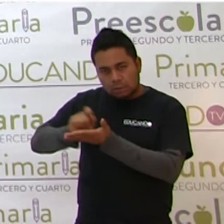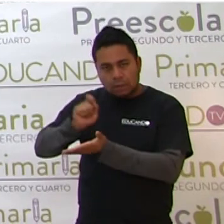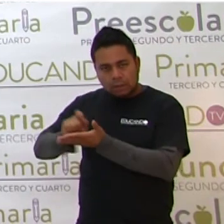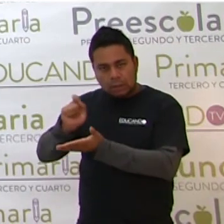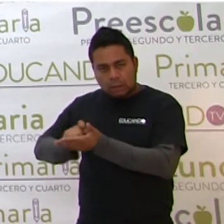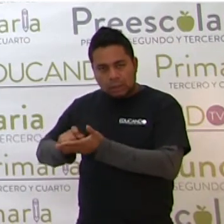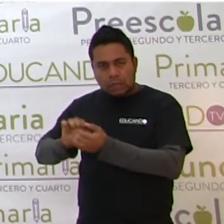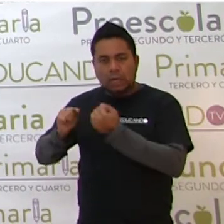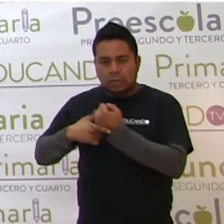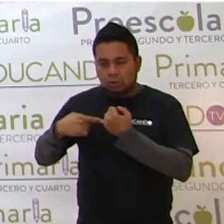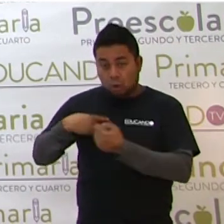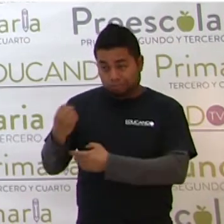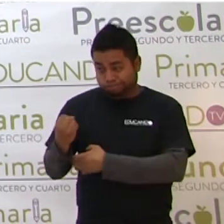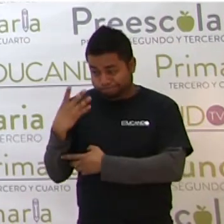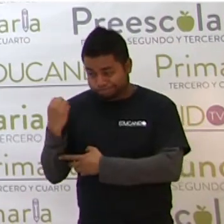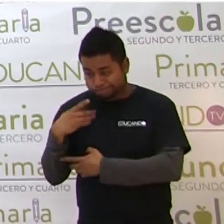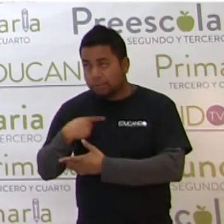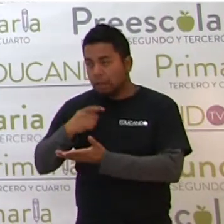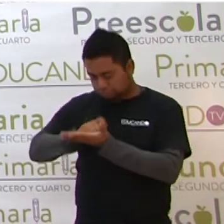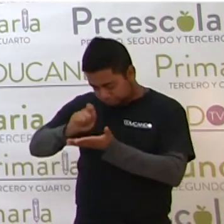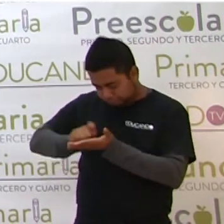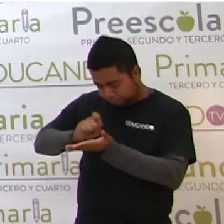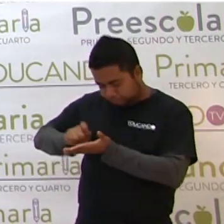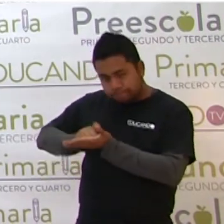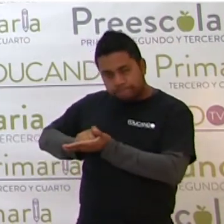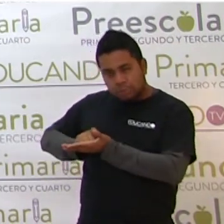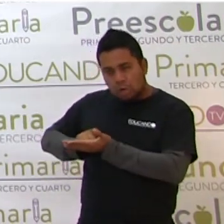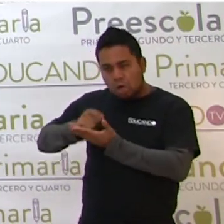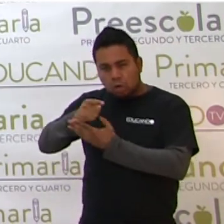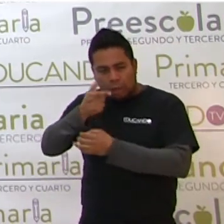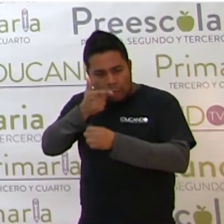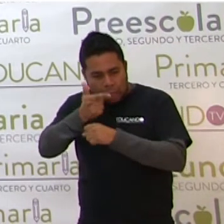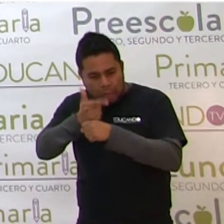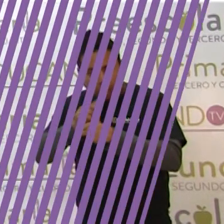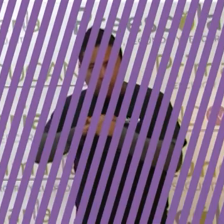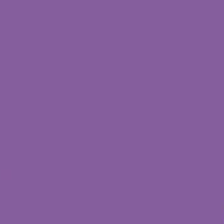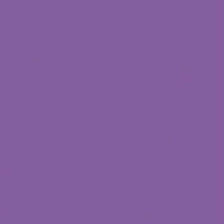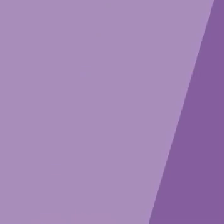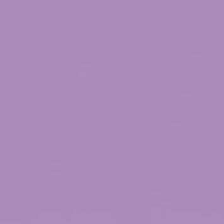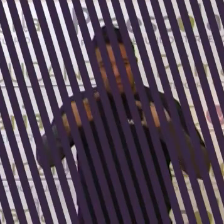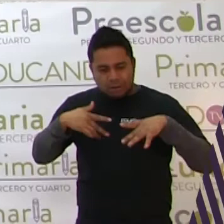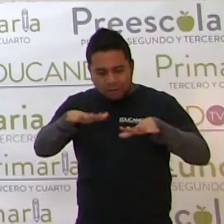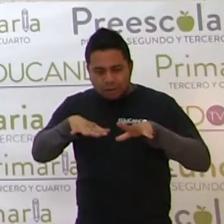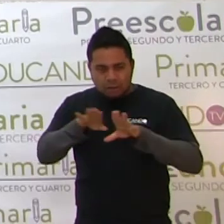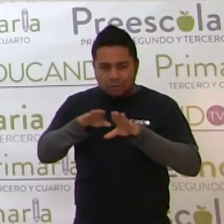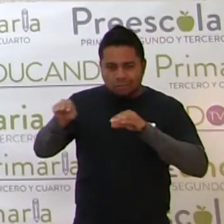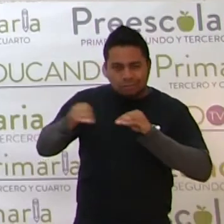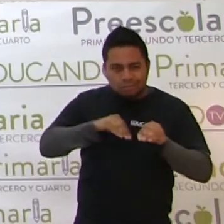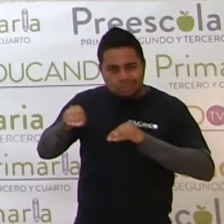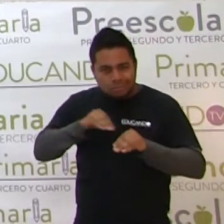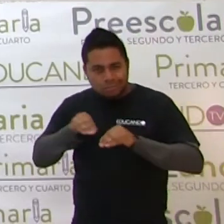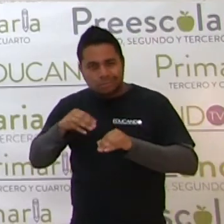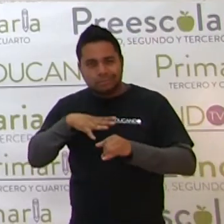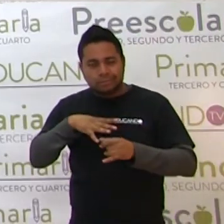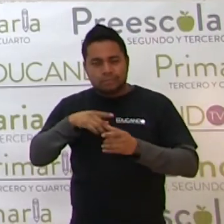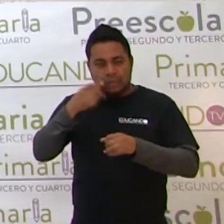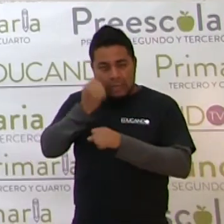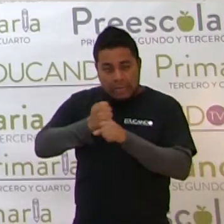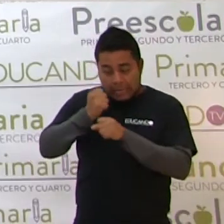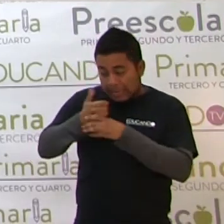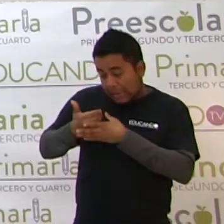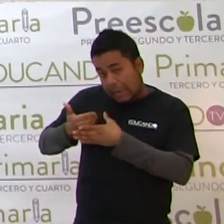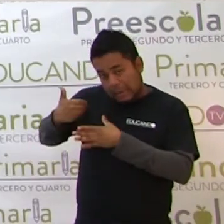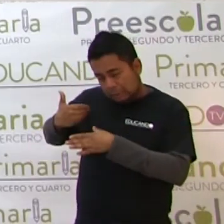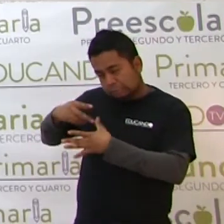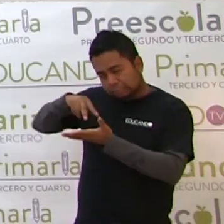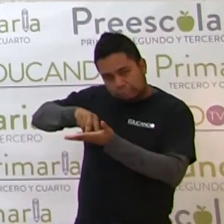lo que vas exponiendo y ahí, conforme tú vayas viendo el movimiento del público, mediante ensayos previos,